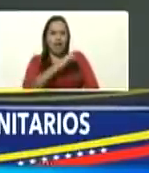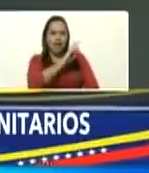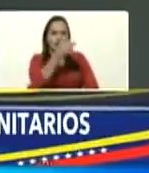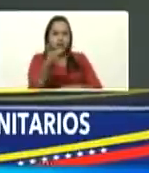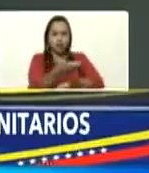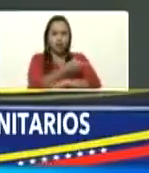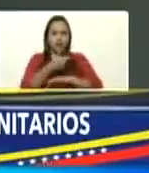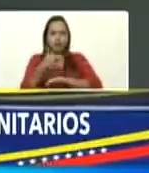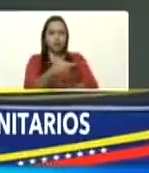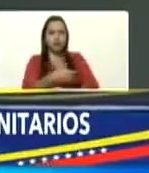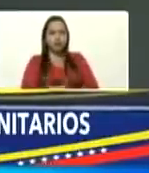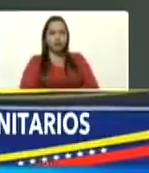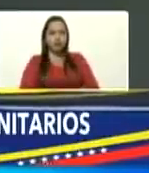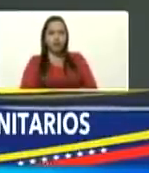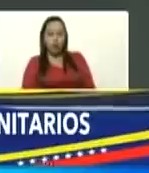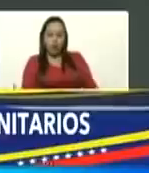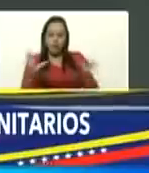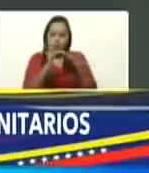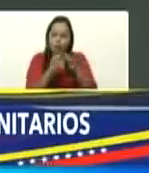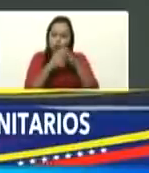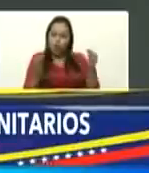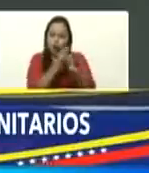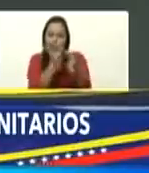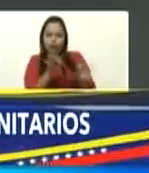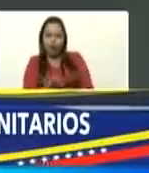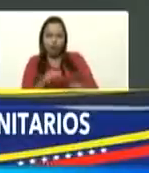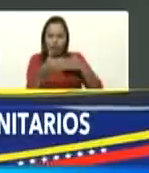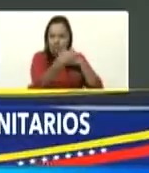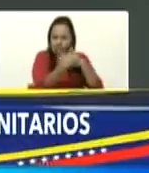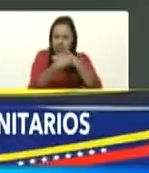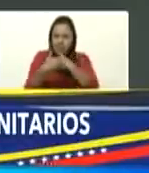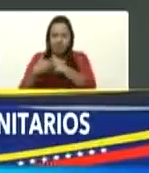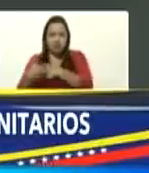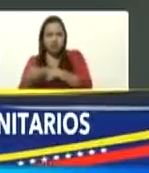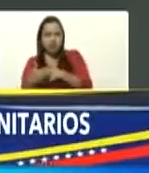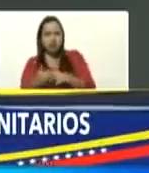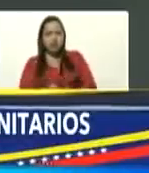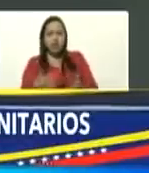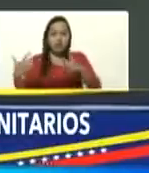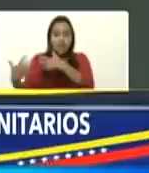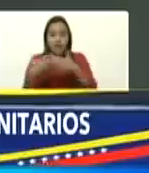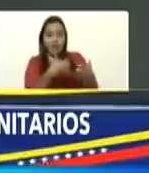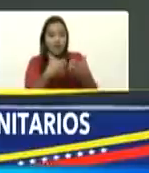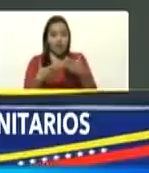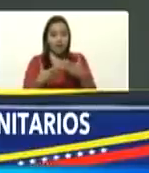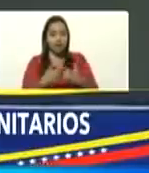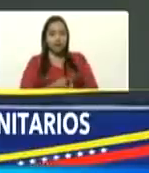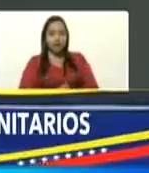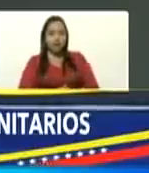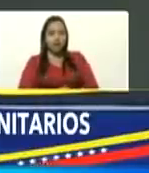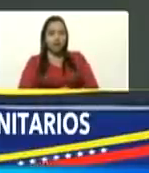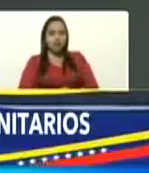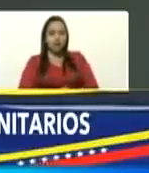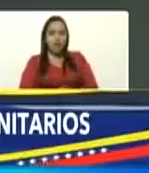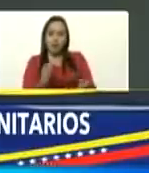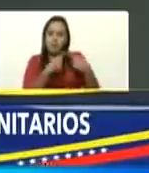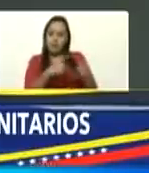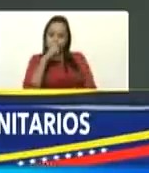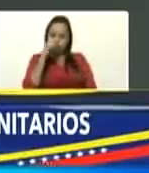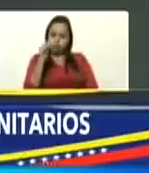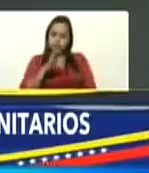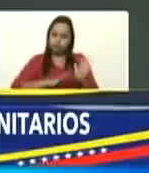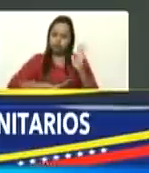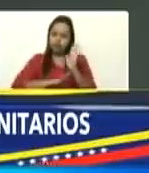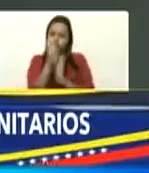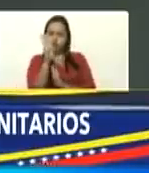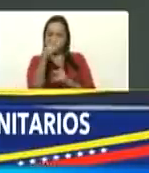Estado. Combinó todas las formas de ataque posibles, de guerras no convencionales, y él se creció, siempre